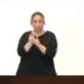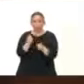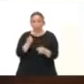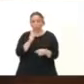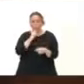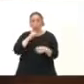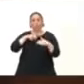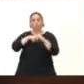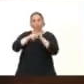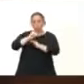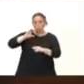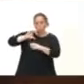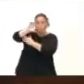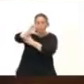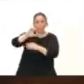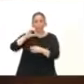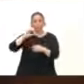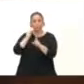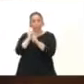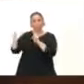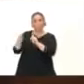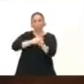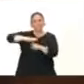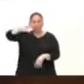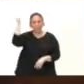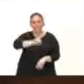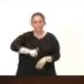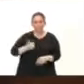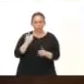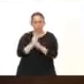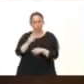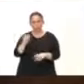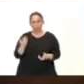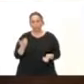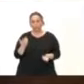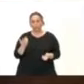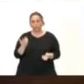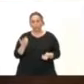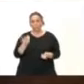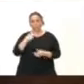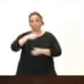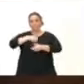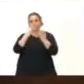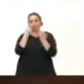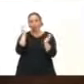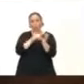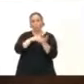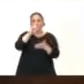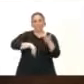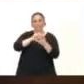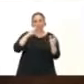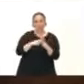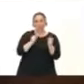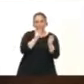violencia machista, contra la violencia machista? ¿A quién se acercan ustedes? Dice yo, mil alquileres sociales hemos dado en Canarias,